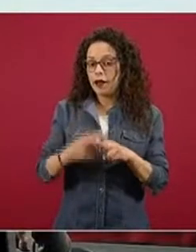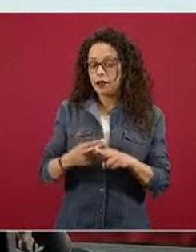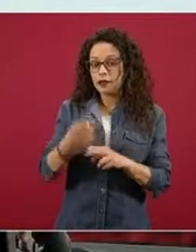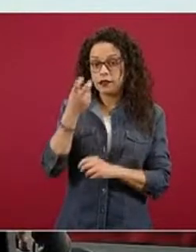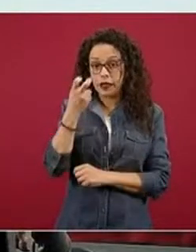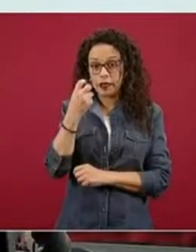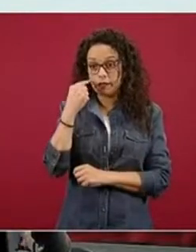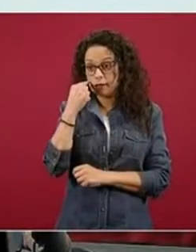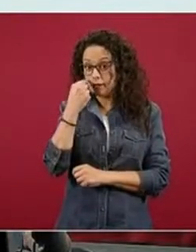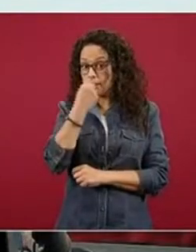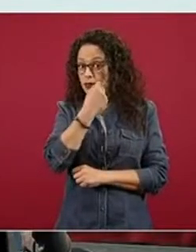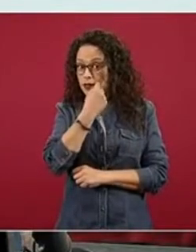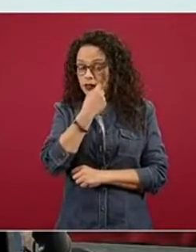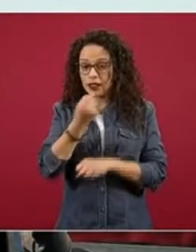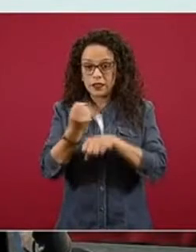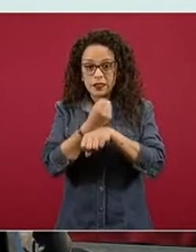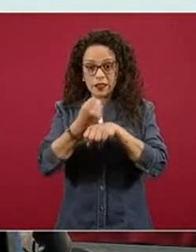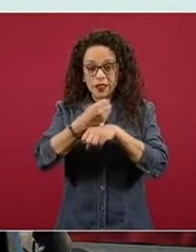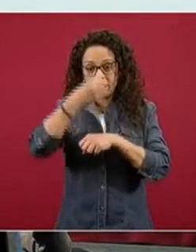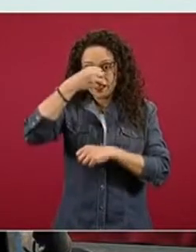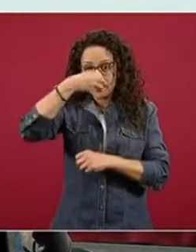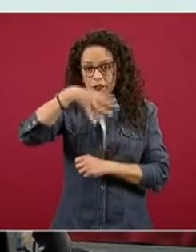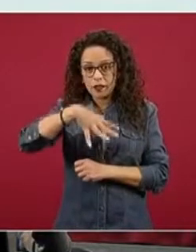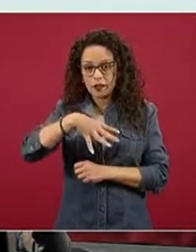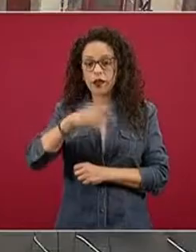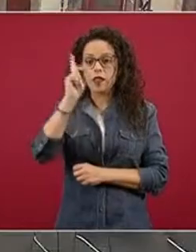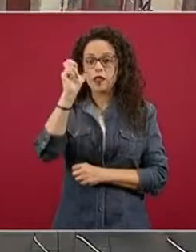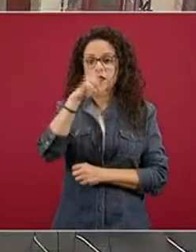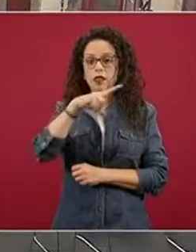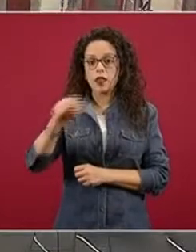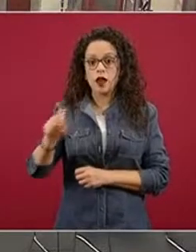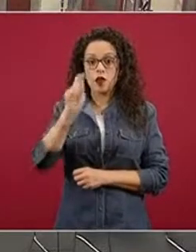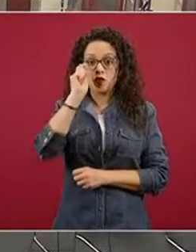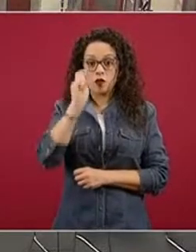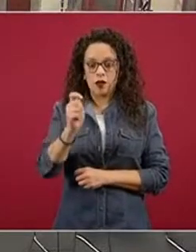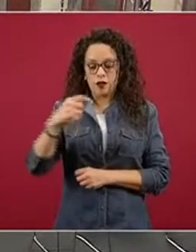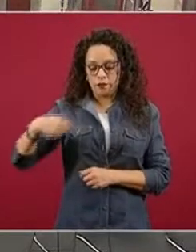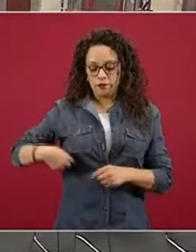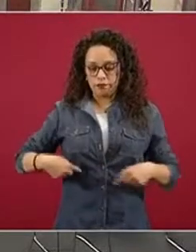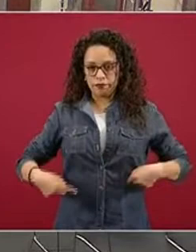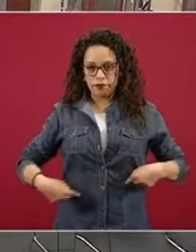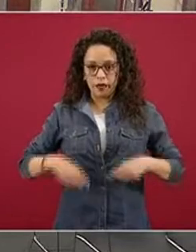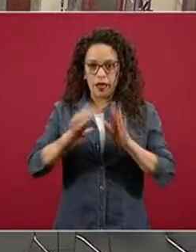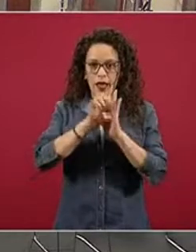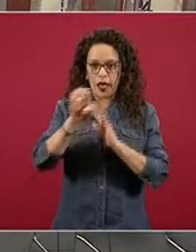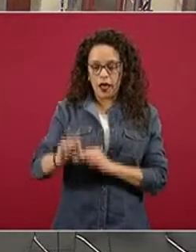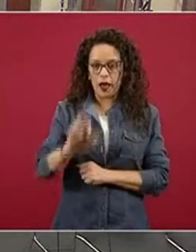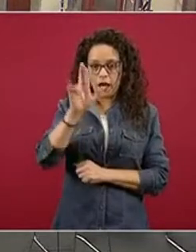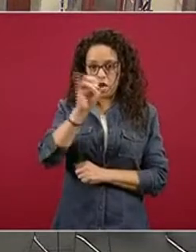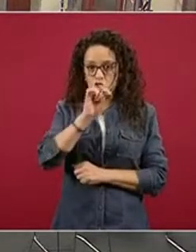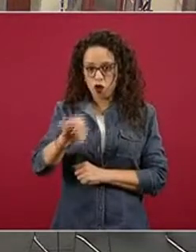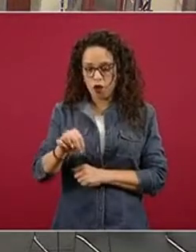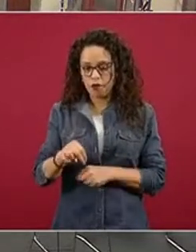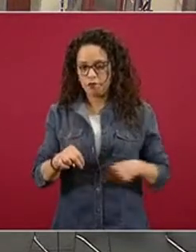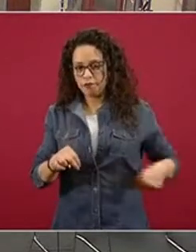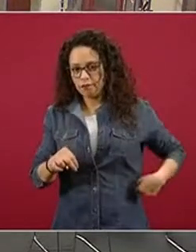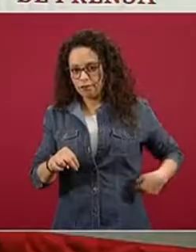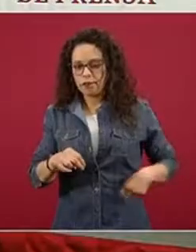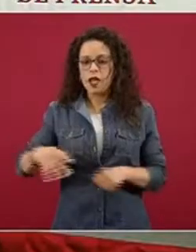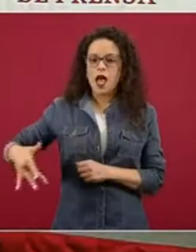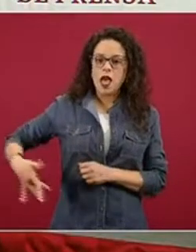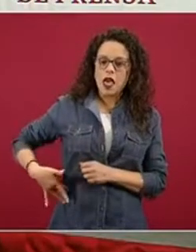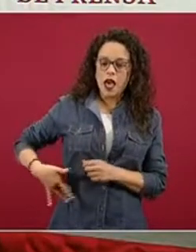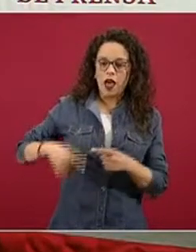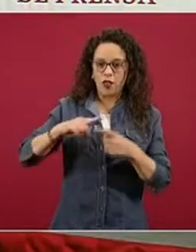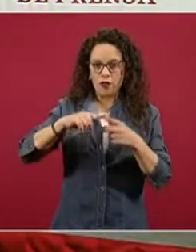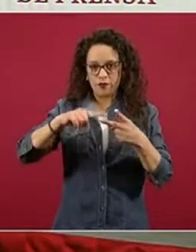me puede llevar a un daño de órganos importantes como son el hígado, los riñones. Entonces, muchas veces, ¿qué